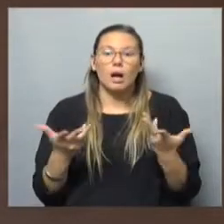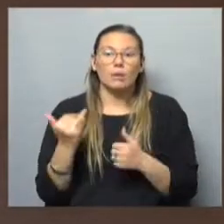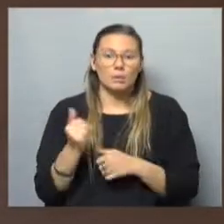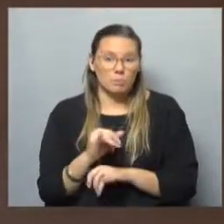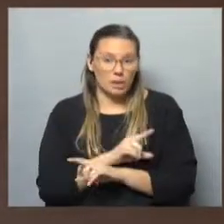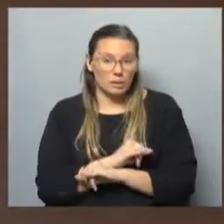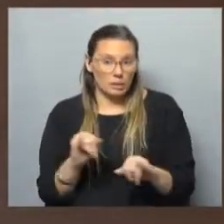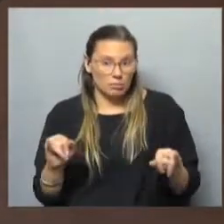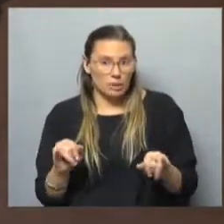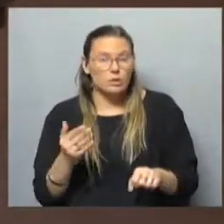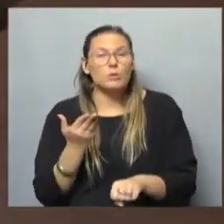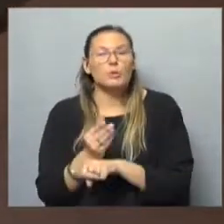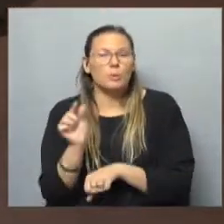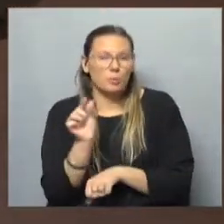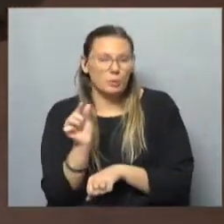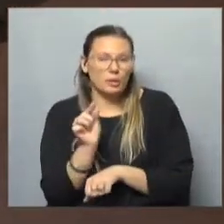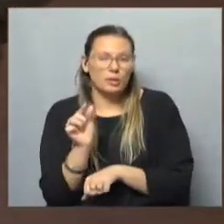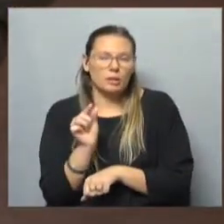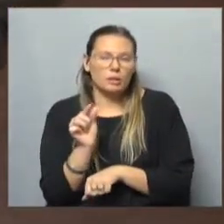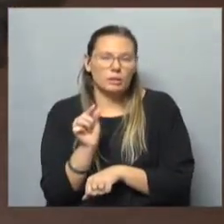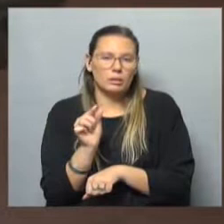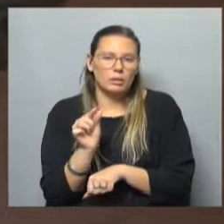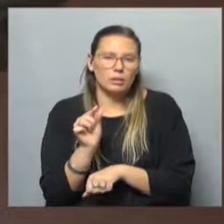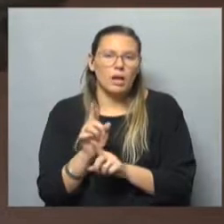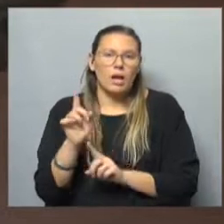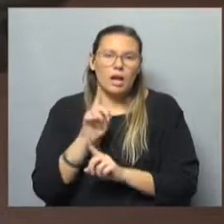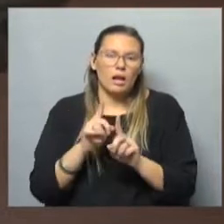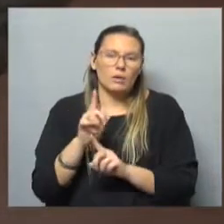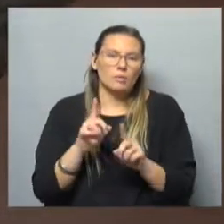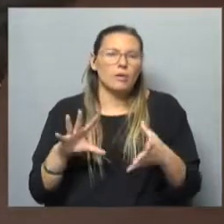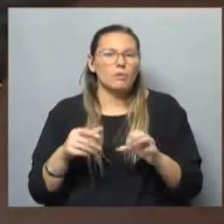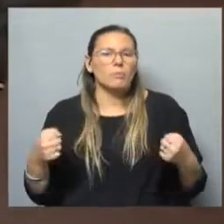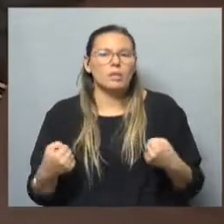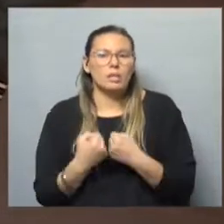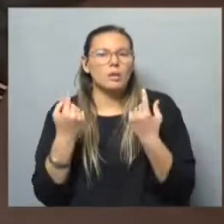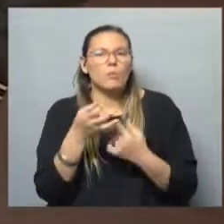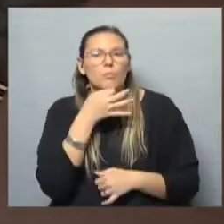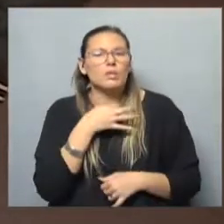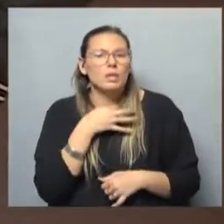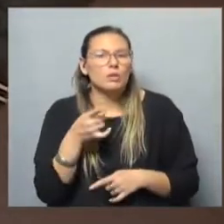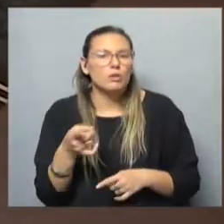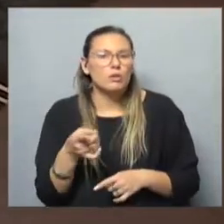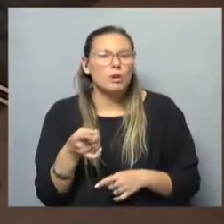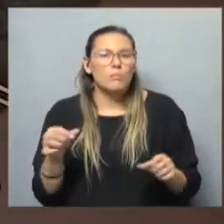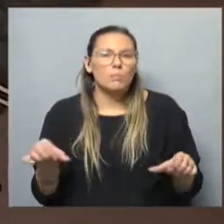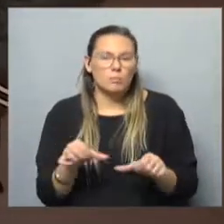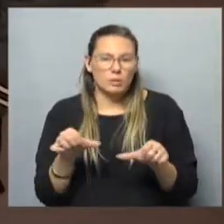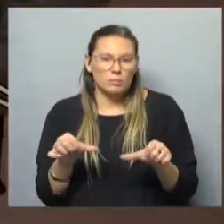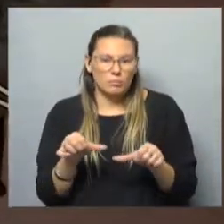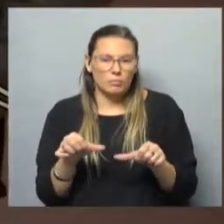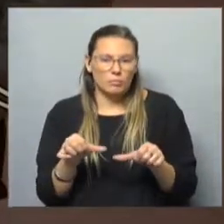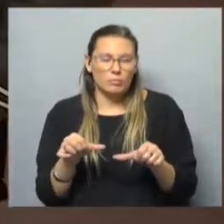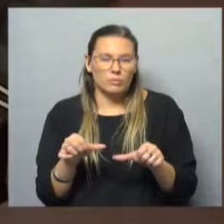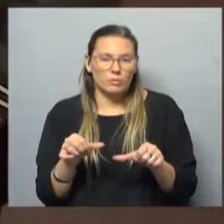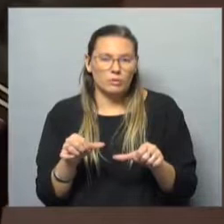cerrar, yo les pedí a ver si se les ocurría algo de alguna de las dinámicas de improvisación y cuál me sugirieron de hacer. Vamos a hacer así, vamos a ser